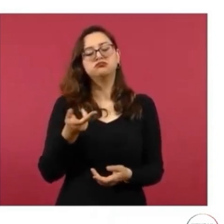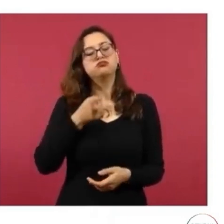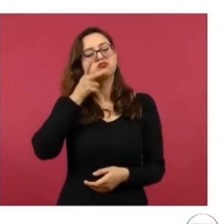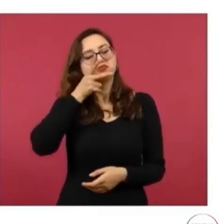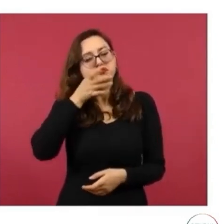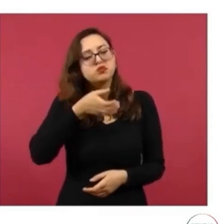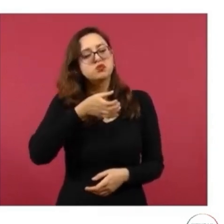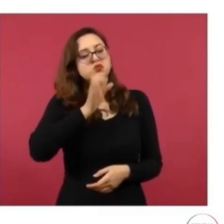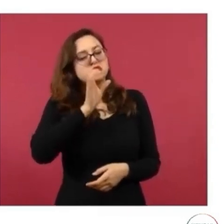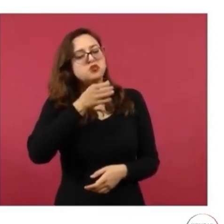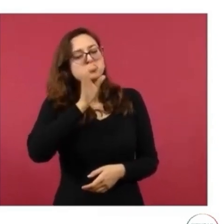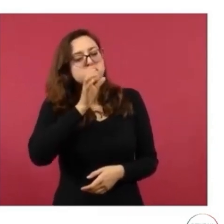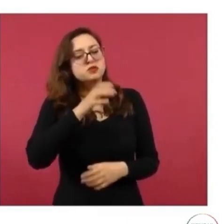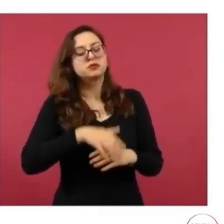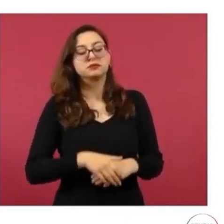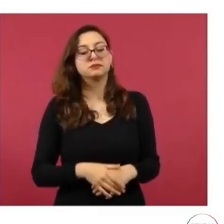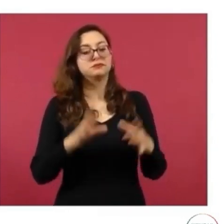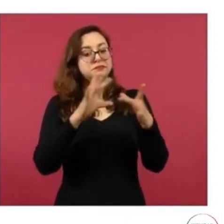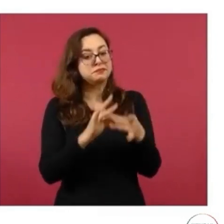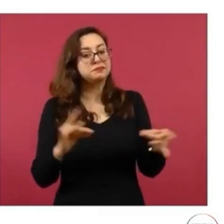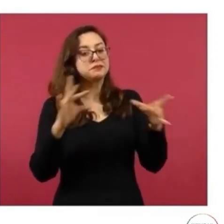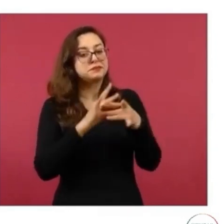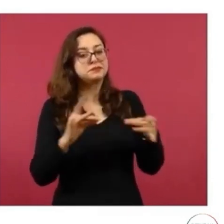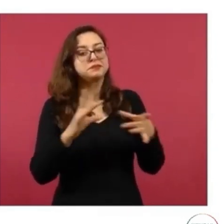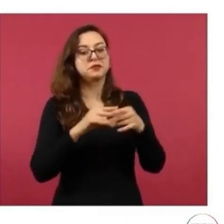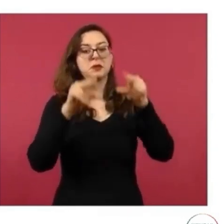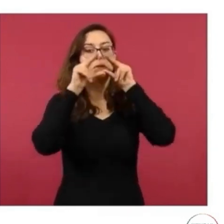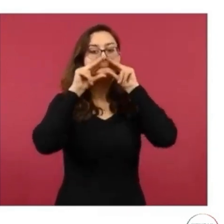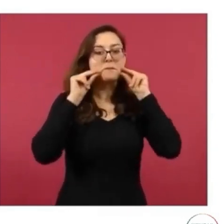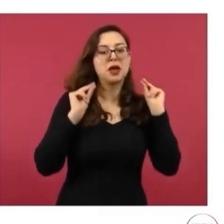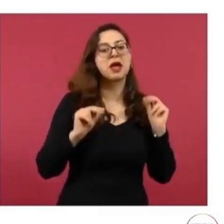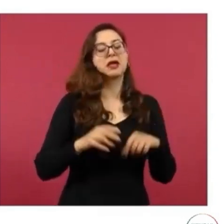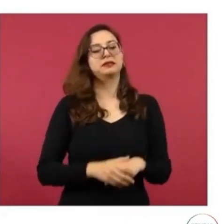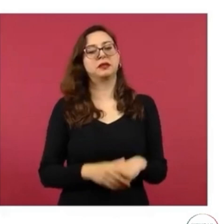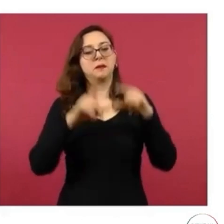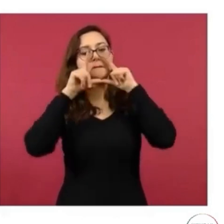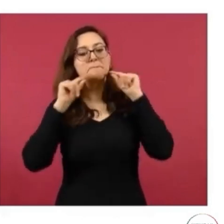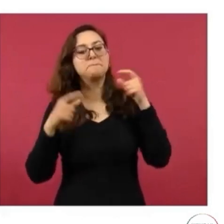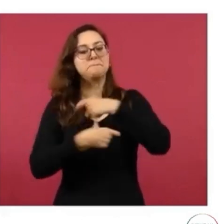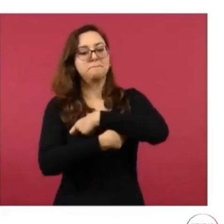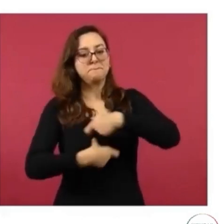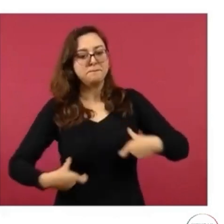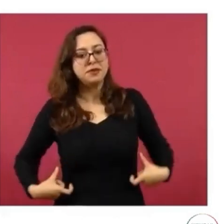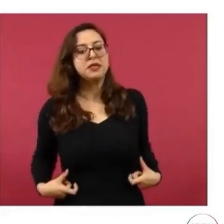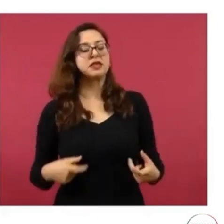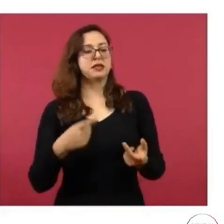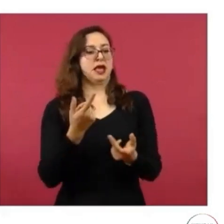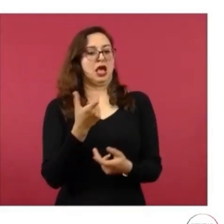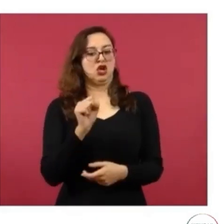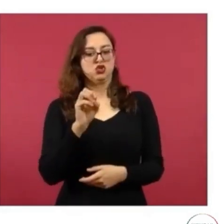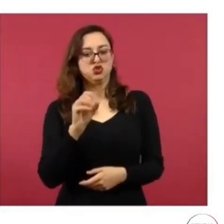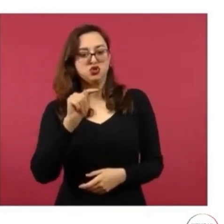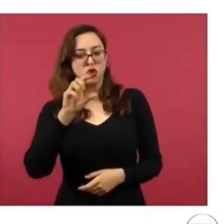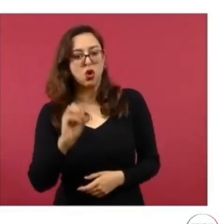Villa, Soto y Gama y Flores Magón, y el